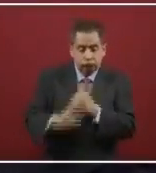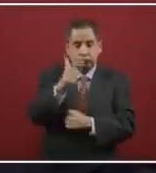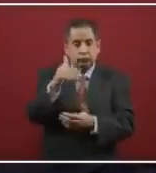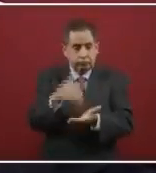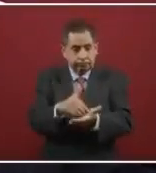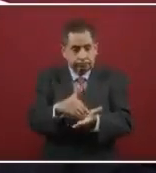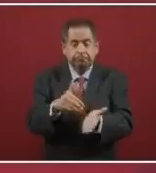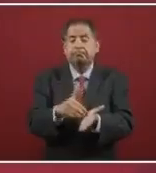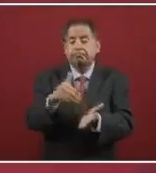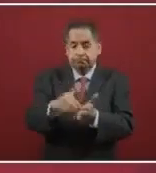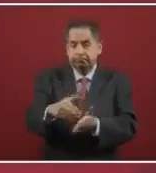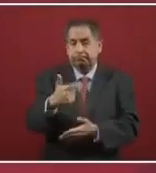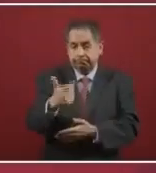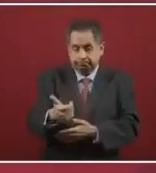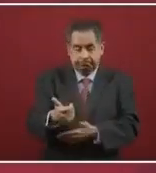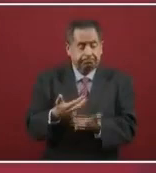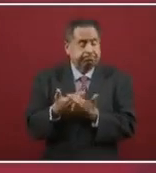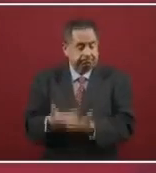12,000 millones de pesos.